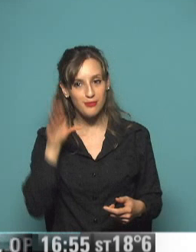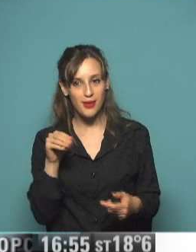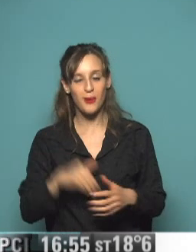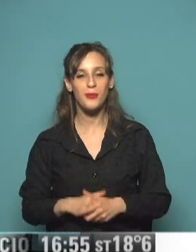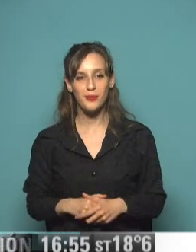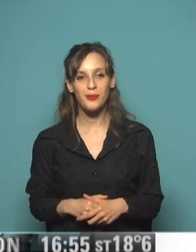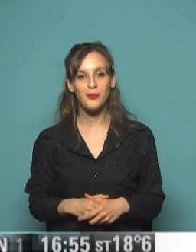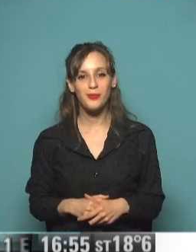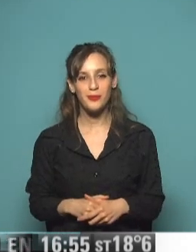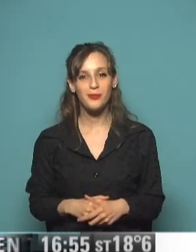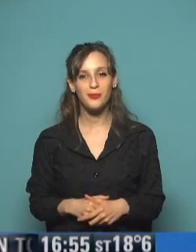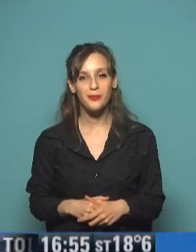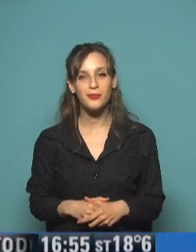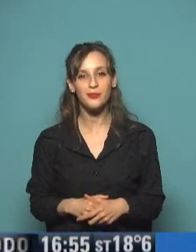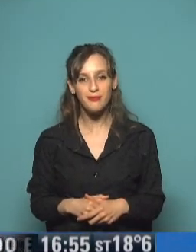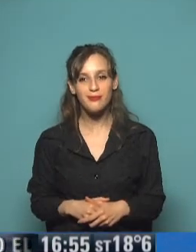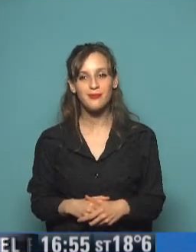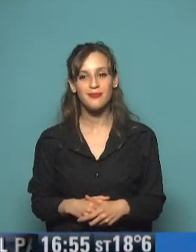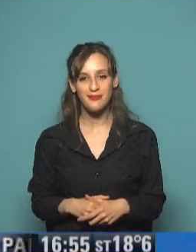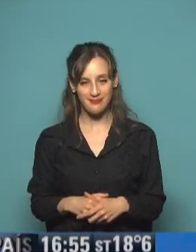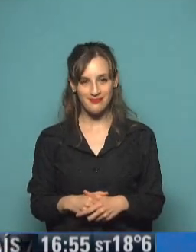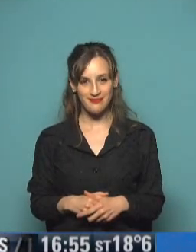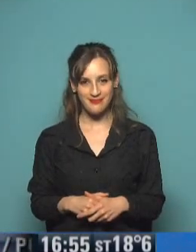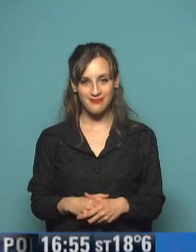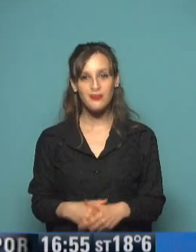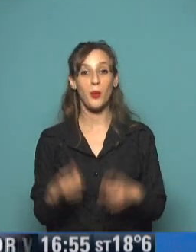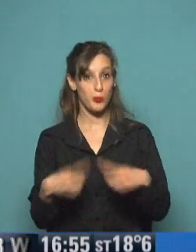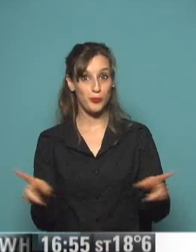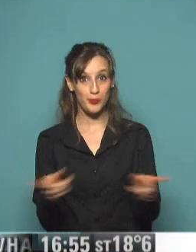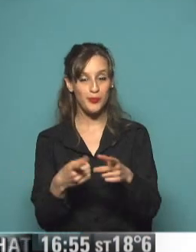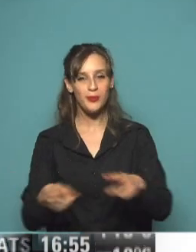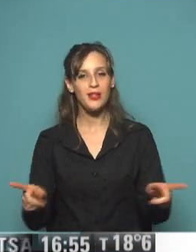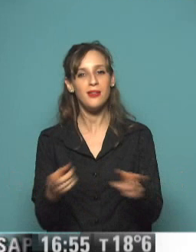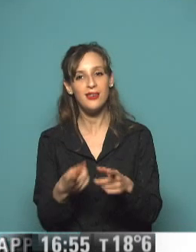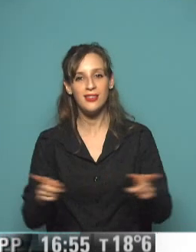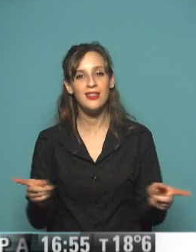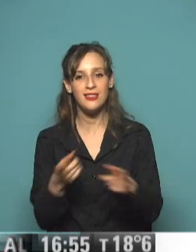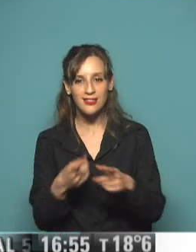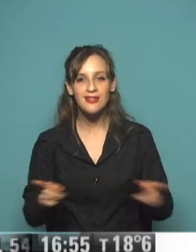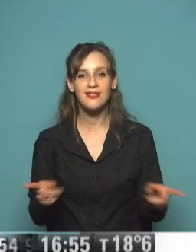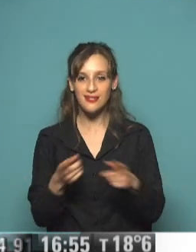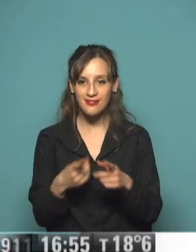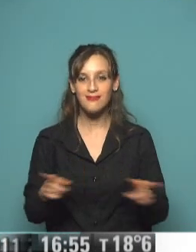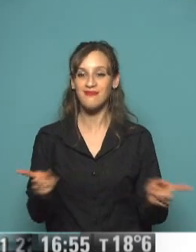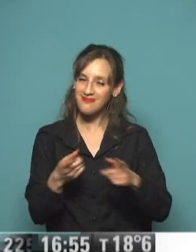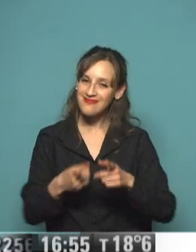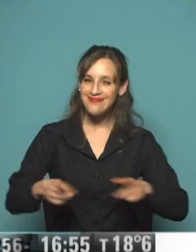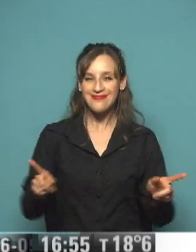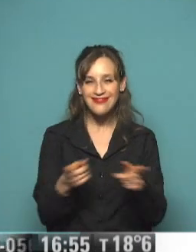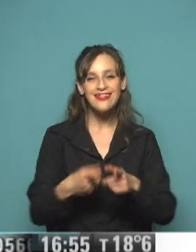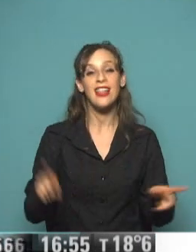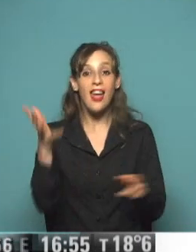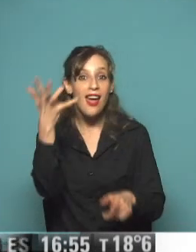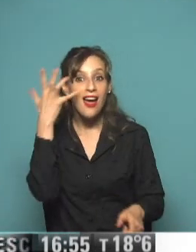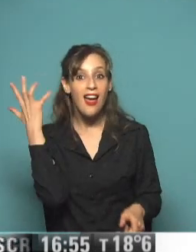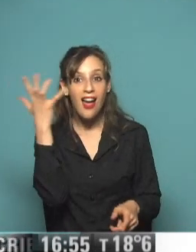miau, miau. Eso. Miau, miau, miau, miau. Ay, gatito